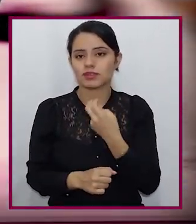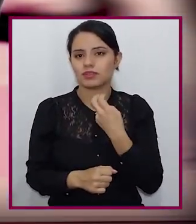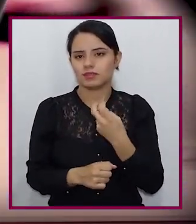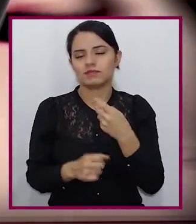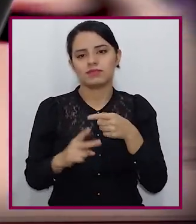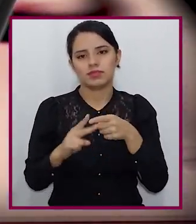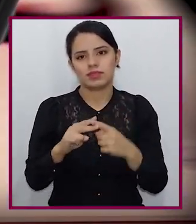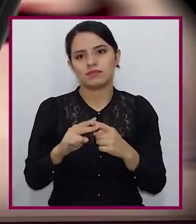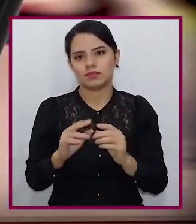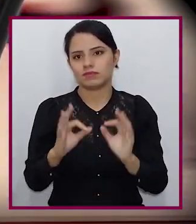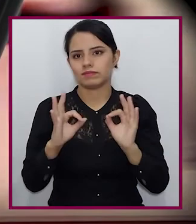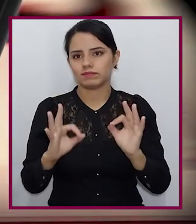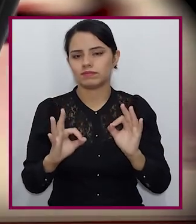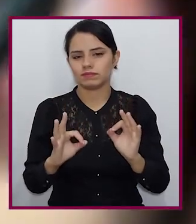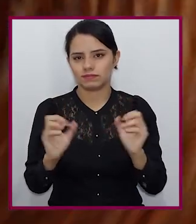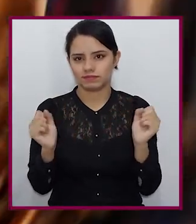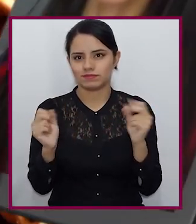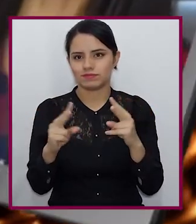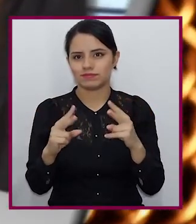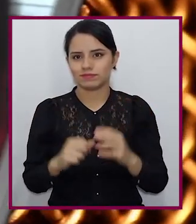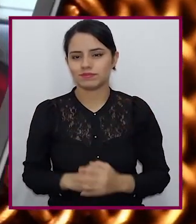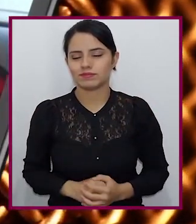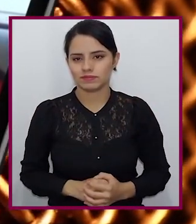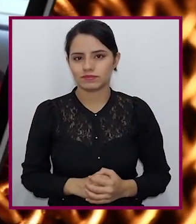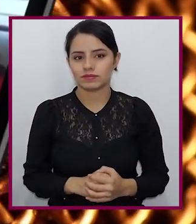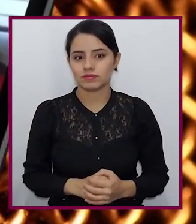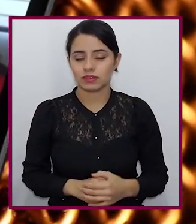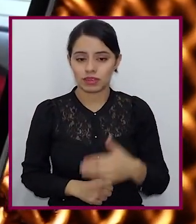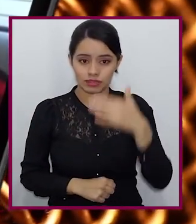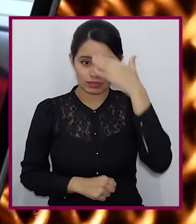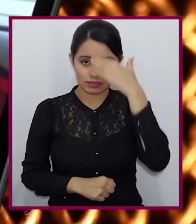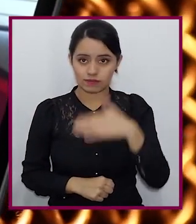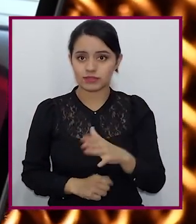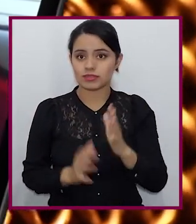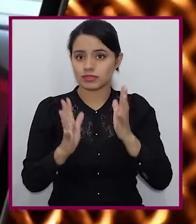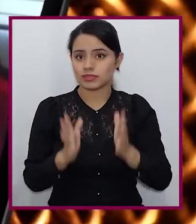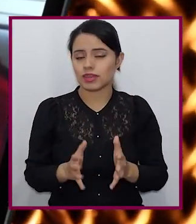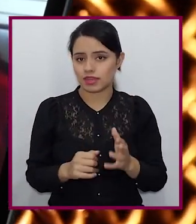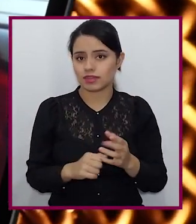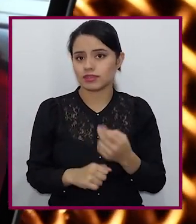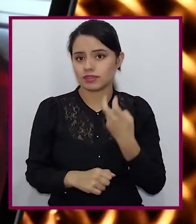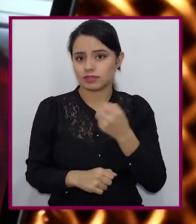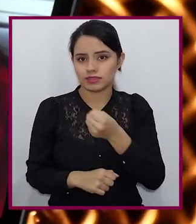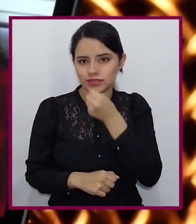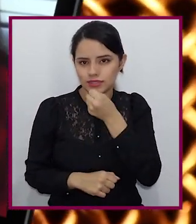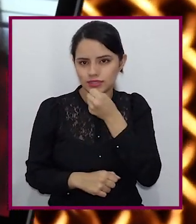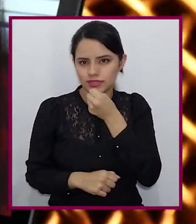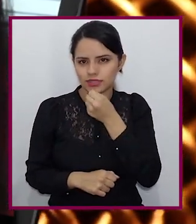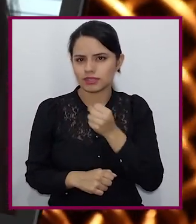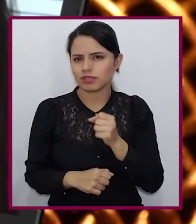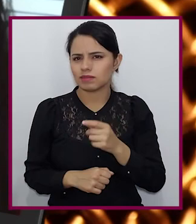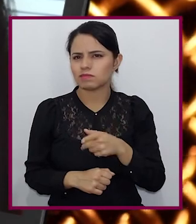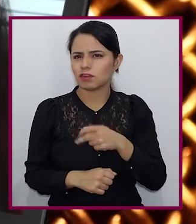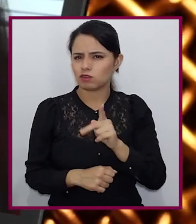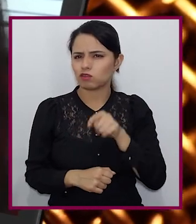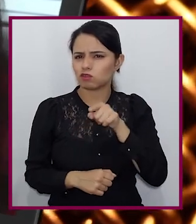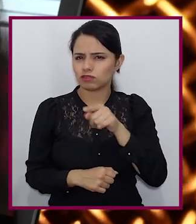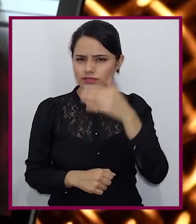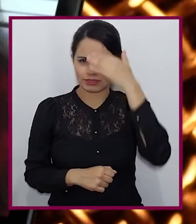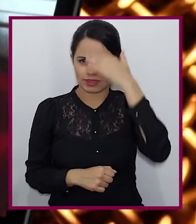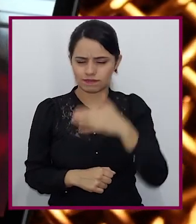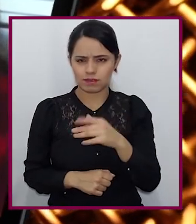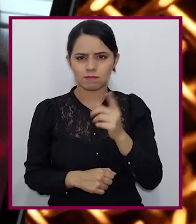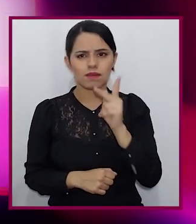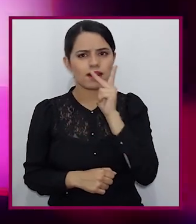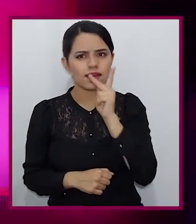gran herramienta. Nos vemos. ¿Sabes, Axel? Llevamos un ratote hablando sobre esto y aquello de los podcasts, pero ¿tú sabes qué